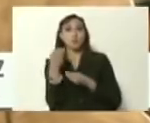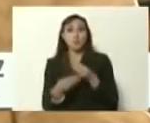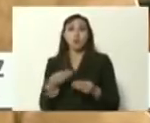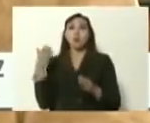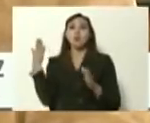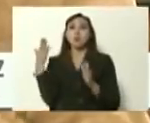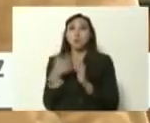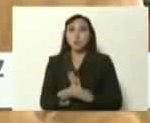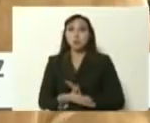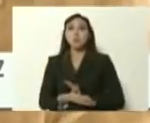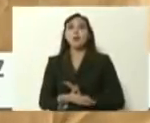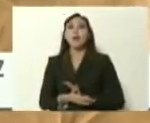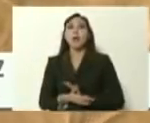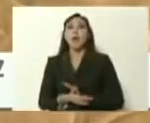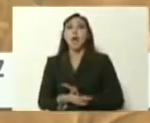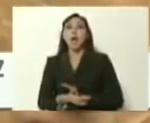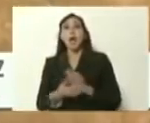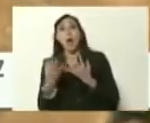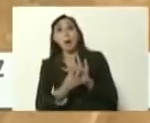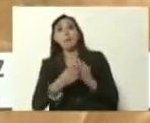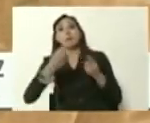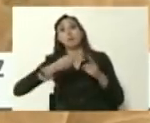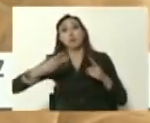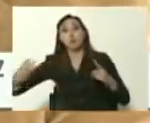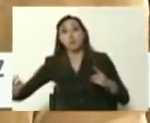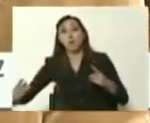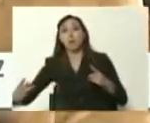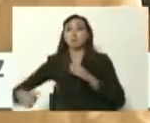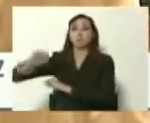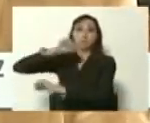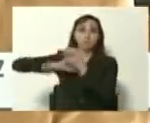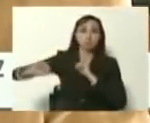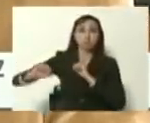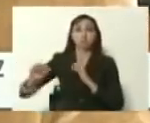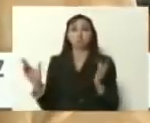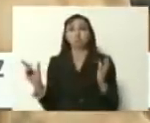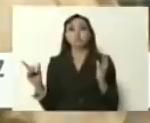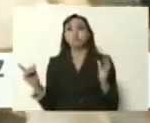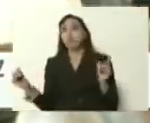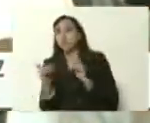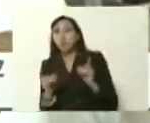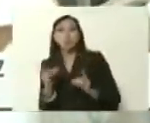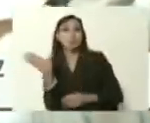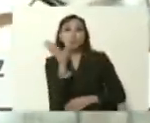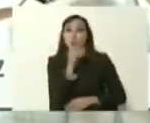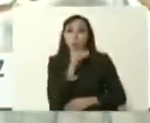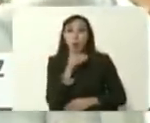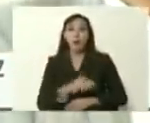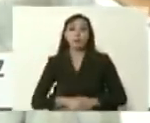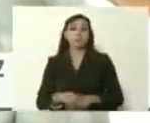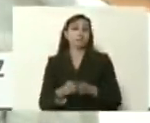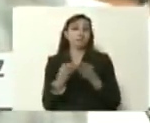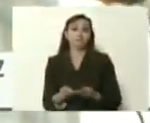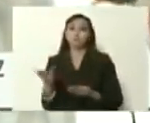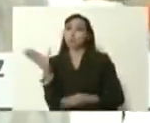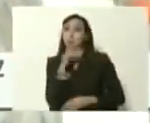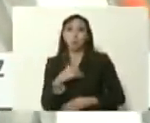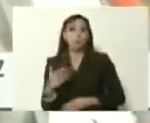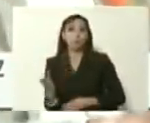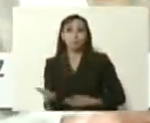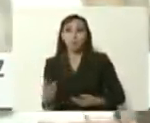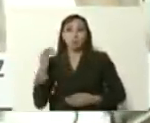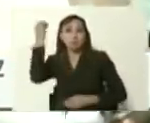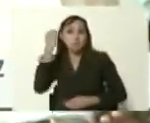radicalmente al matrimonio igualitario, por supuesto. Eso no tiene discusión, los principios bíblicos no se discuten, pero es nuestra